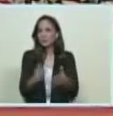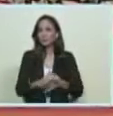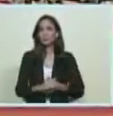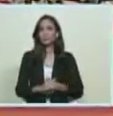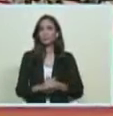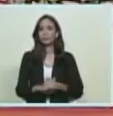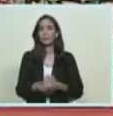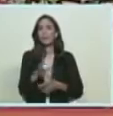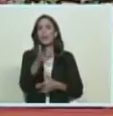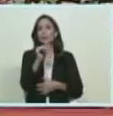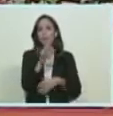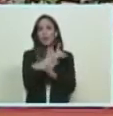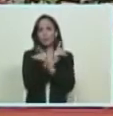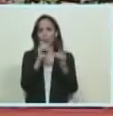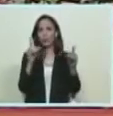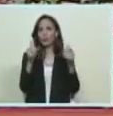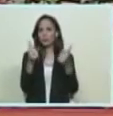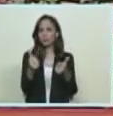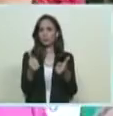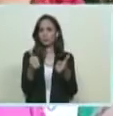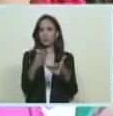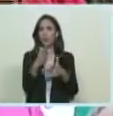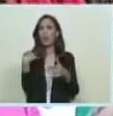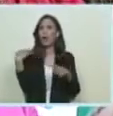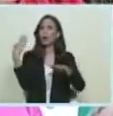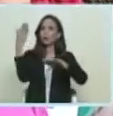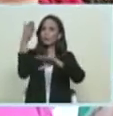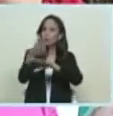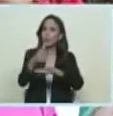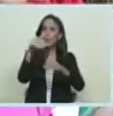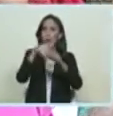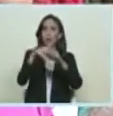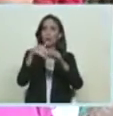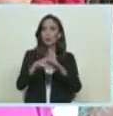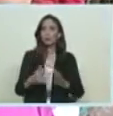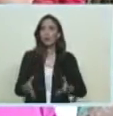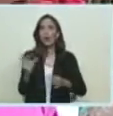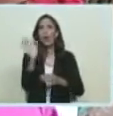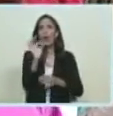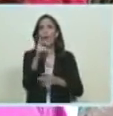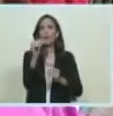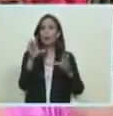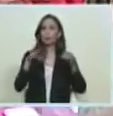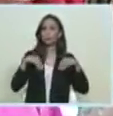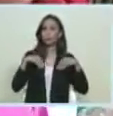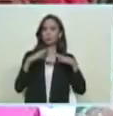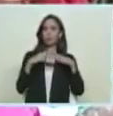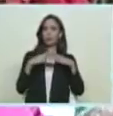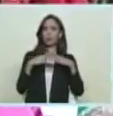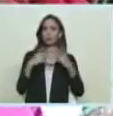Y si tenemos una democracia, ¿hay que salir a votar o no vamos a votar?